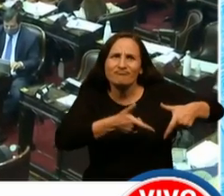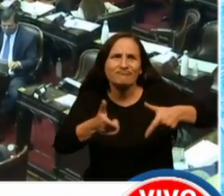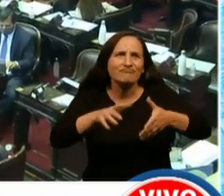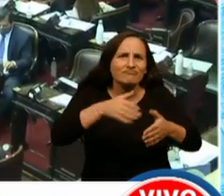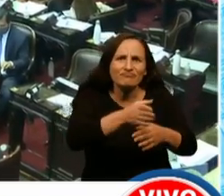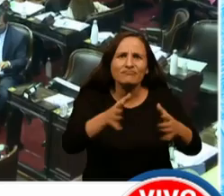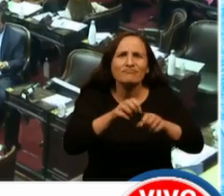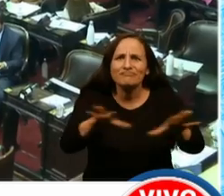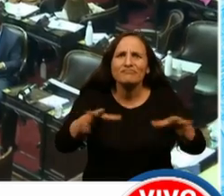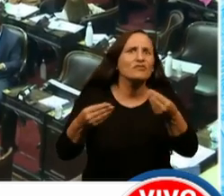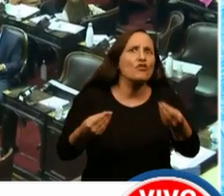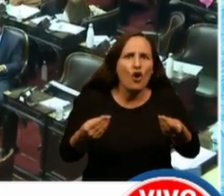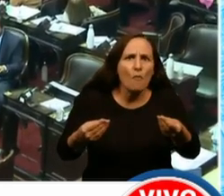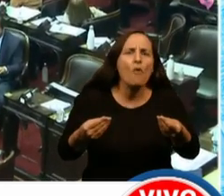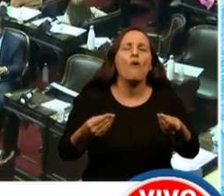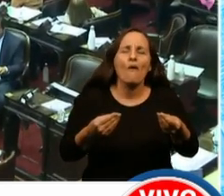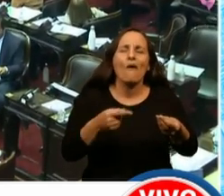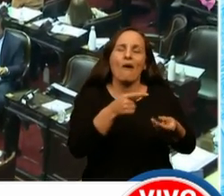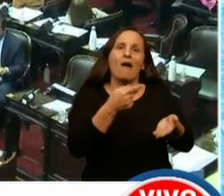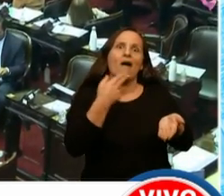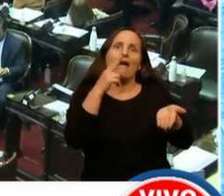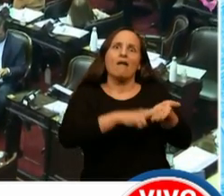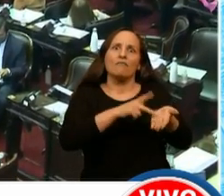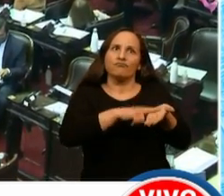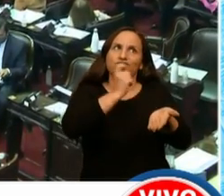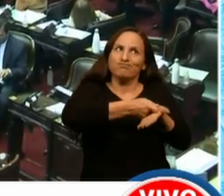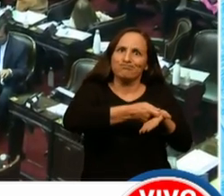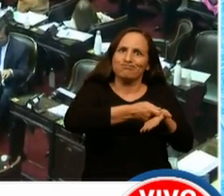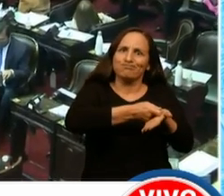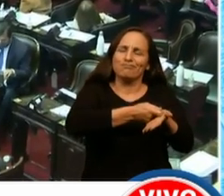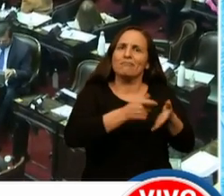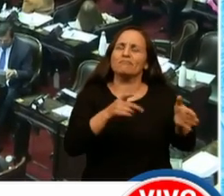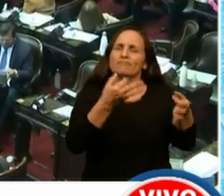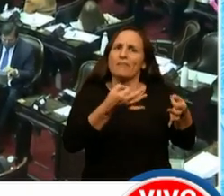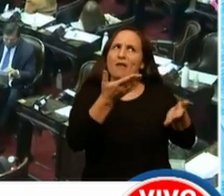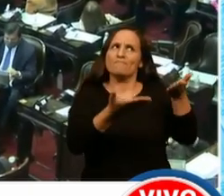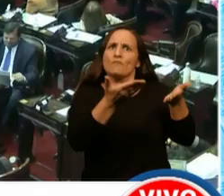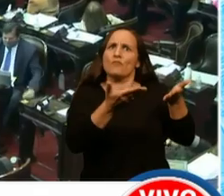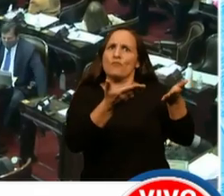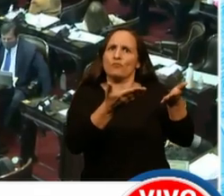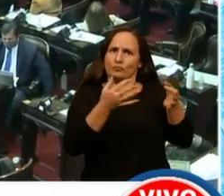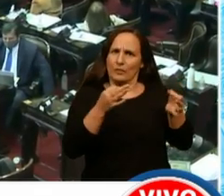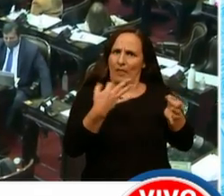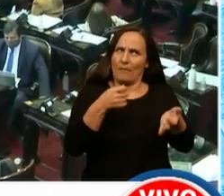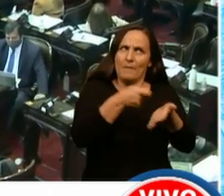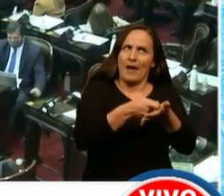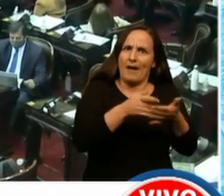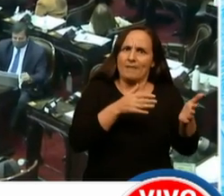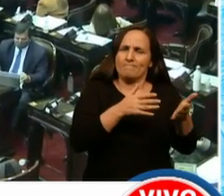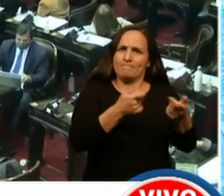que se apliquen a los servicios sean justas y razonables es decir